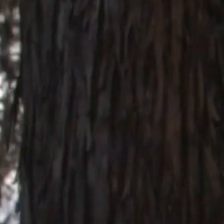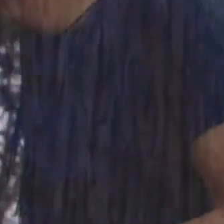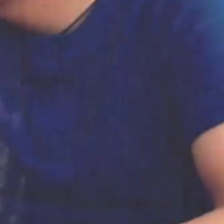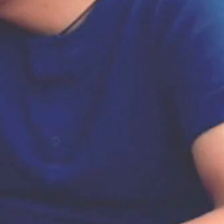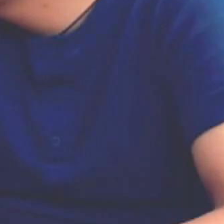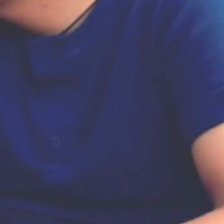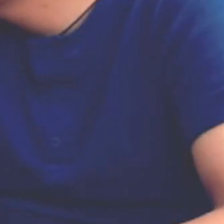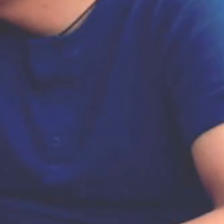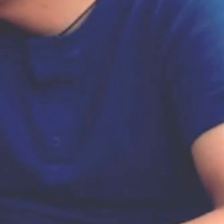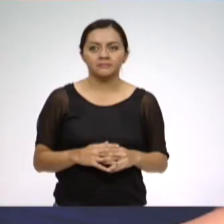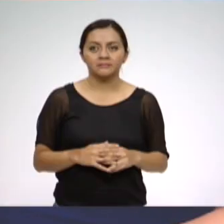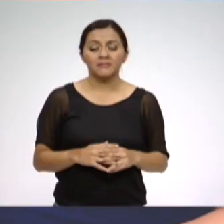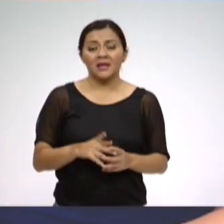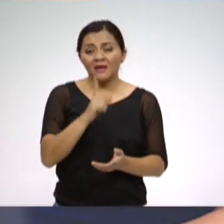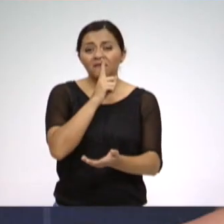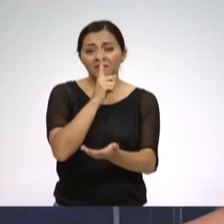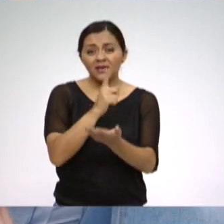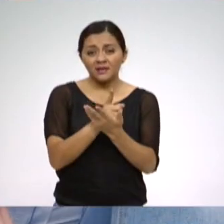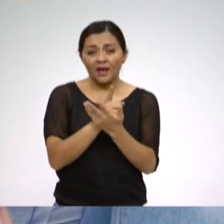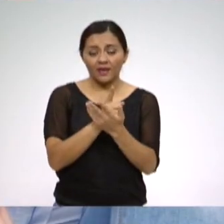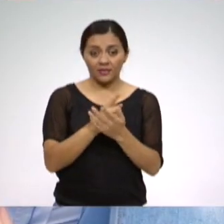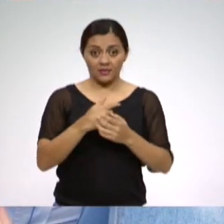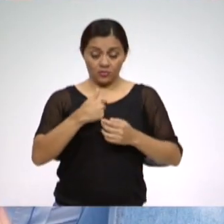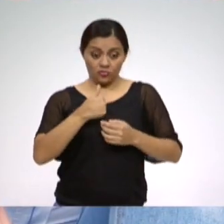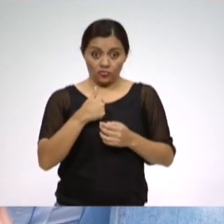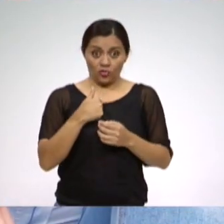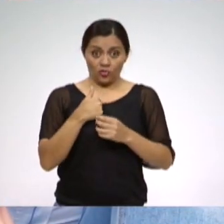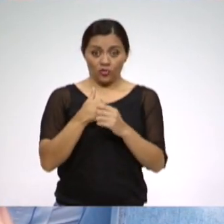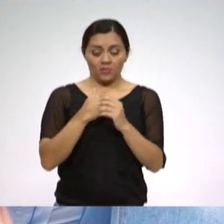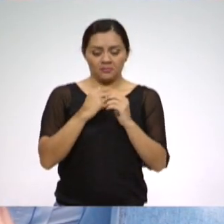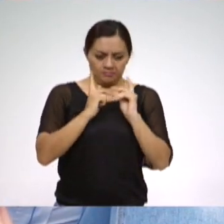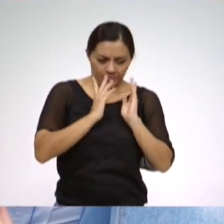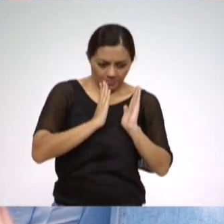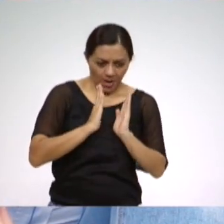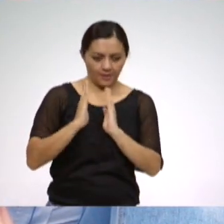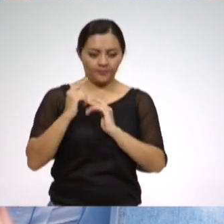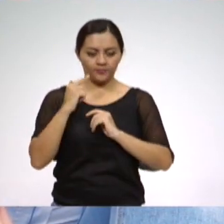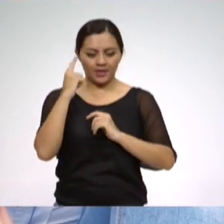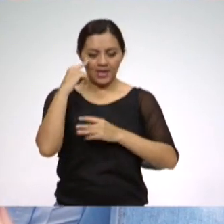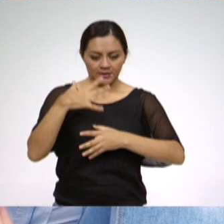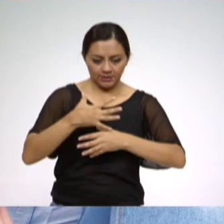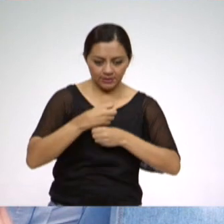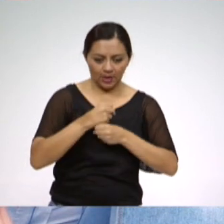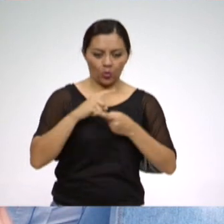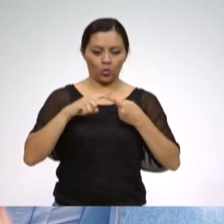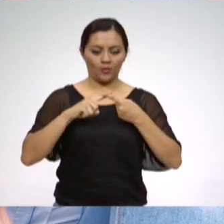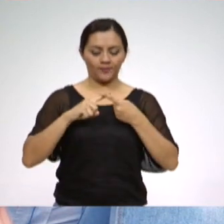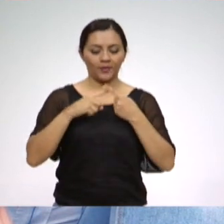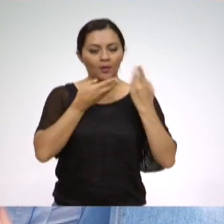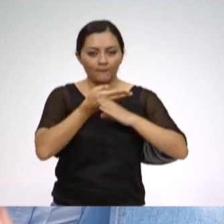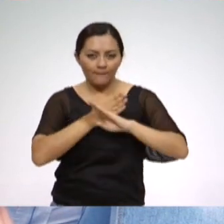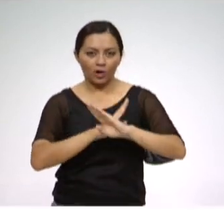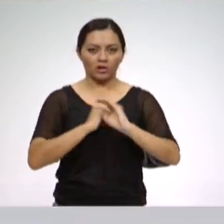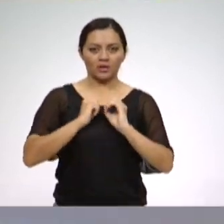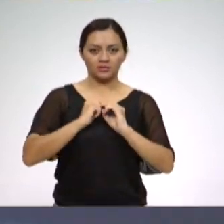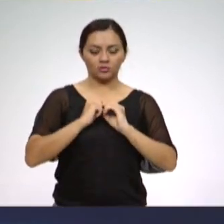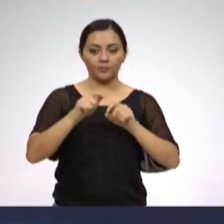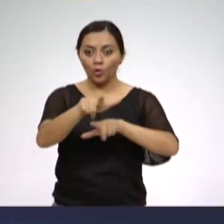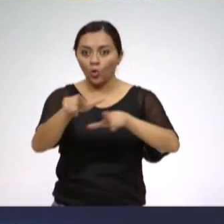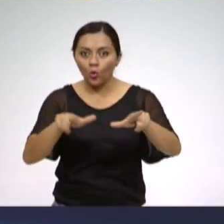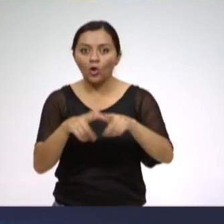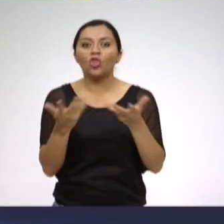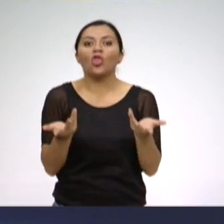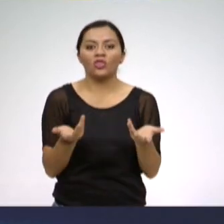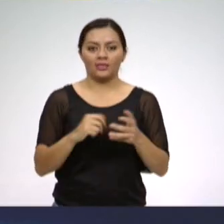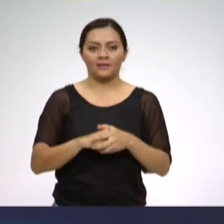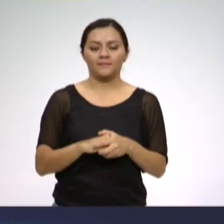Y aunque parezca chistoso, o sea, se preparó bastante. O sea, y estar seguro de que va a haber protección y el lugar más que nada.